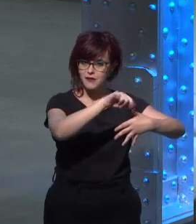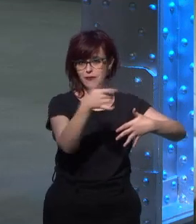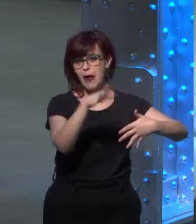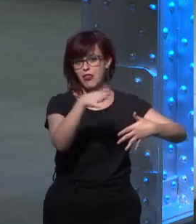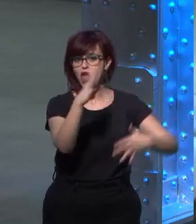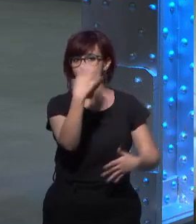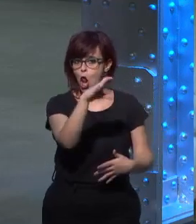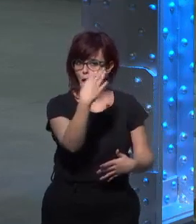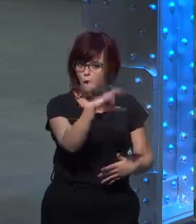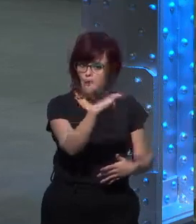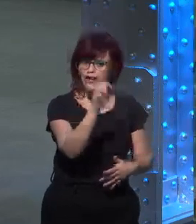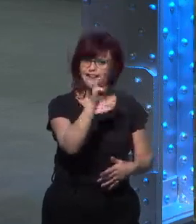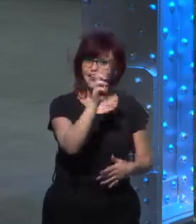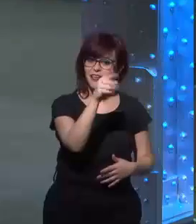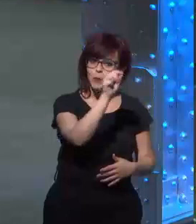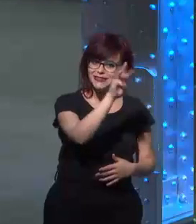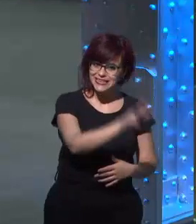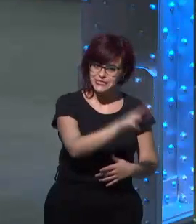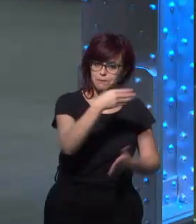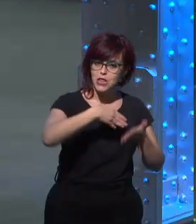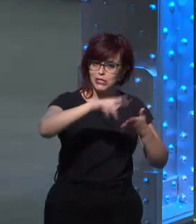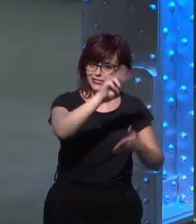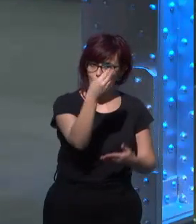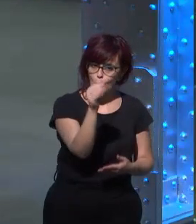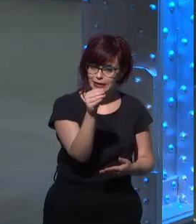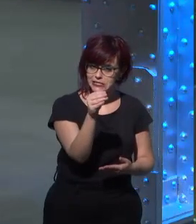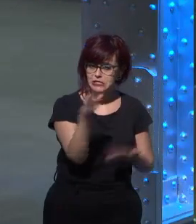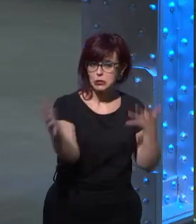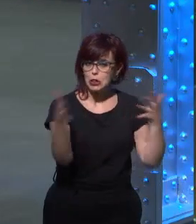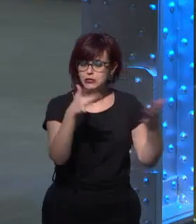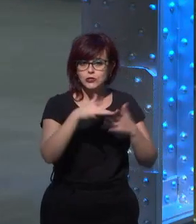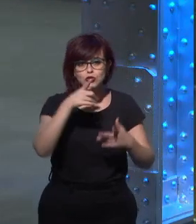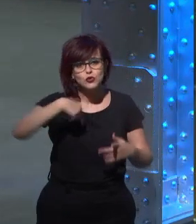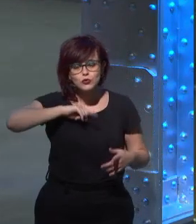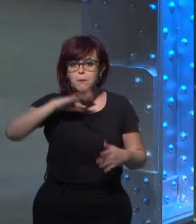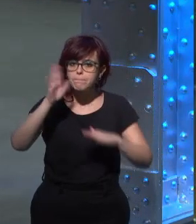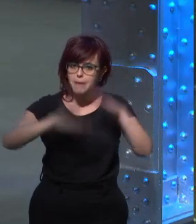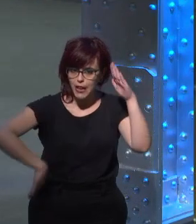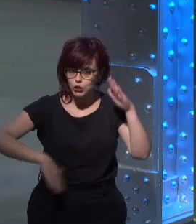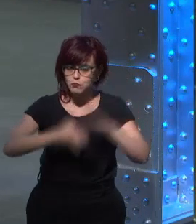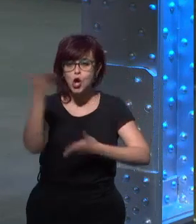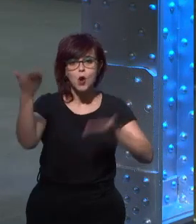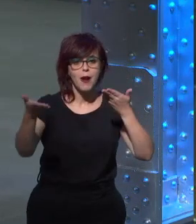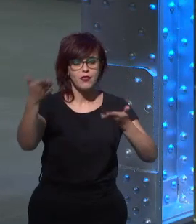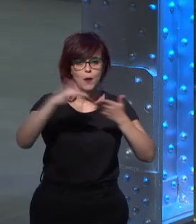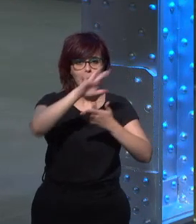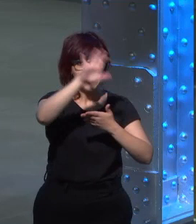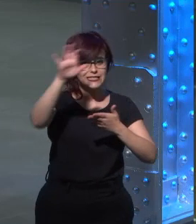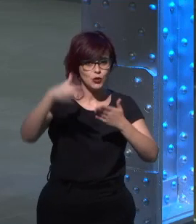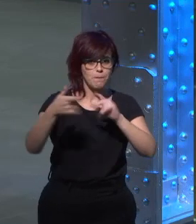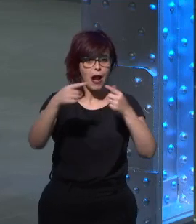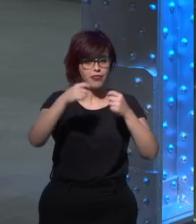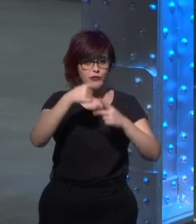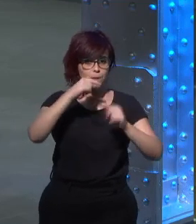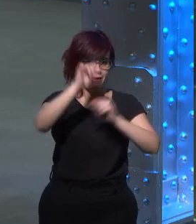seríamos Colombia. Y Colombia tiene 13,3 millones de jóvenes. Es decir, que tenemos muchos menos jóvenes que otros países de nuestro mismo